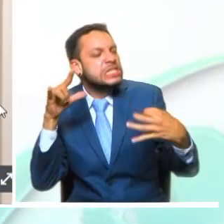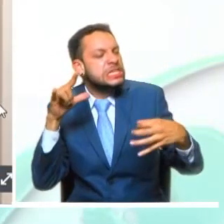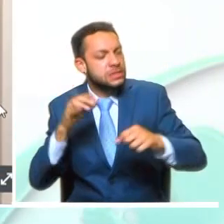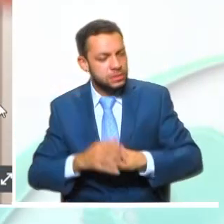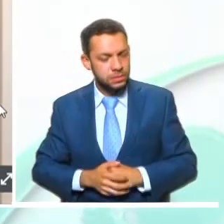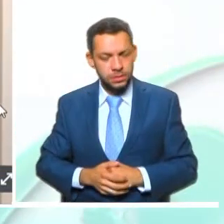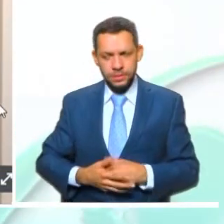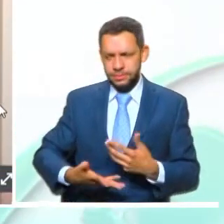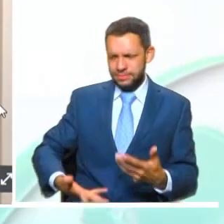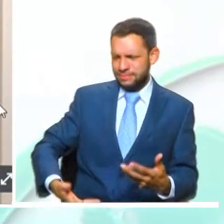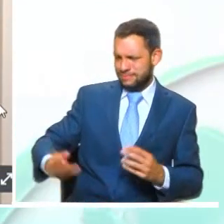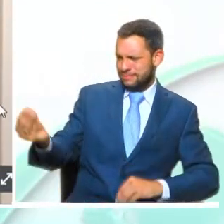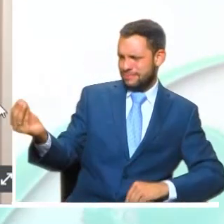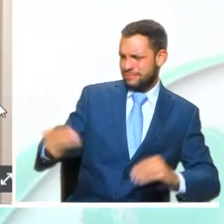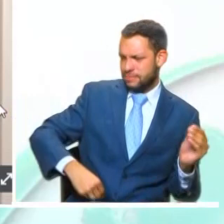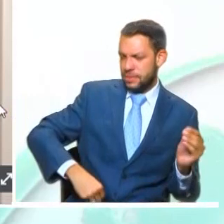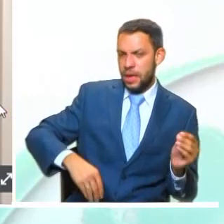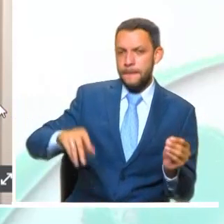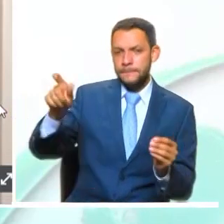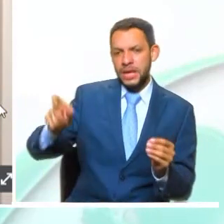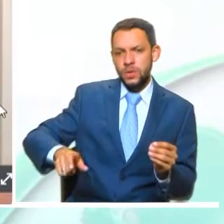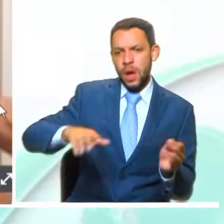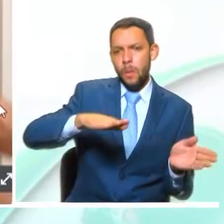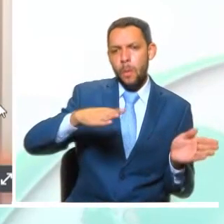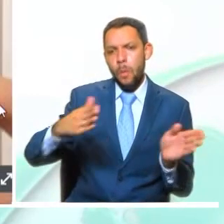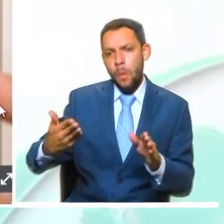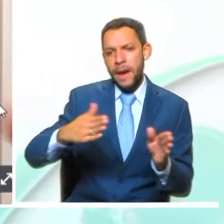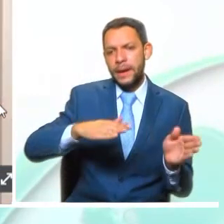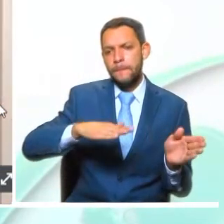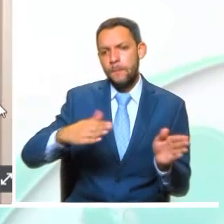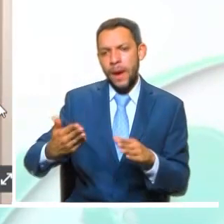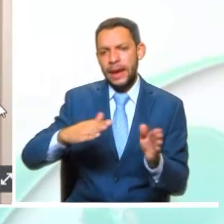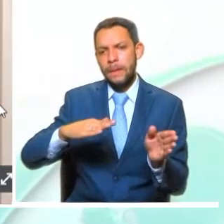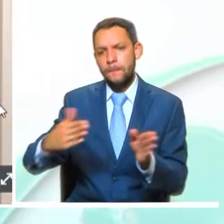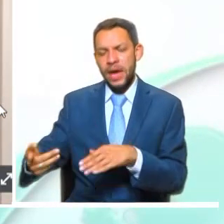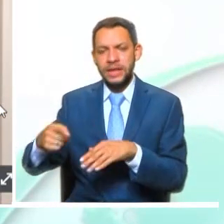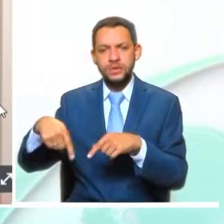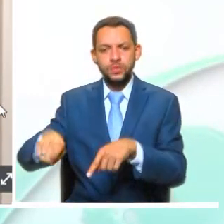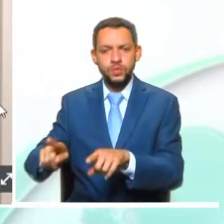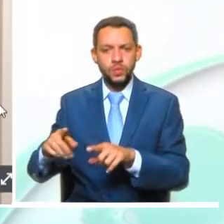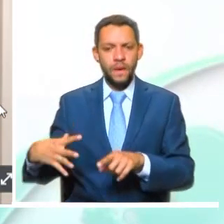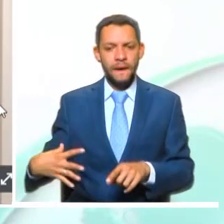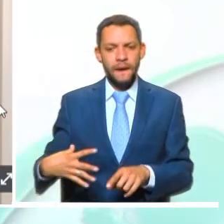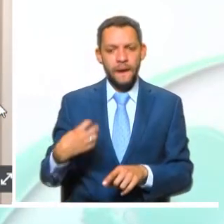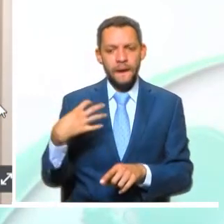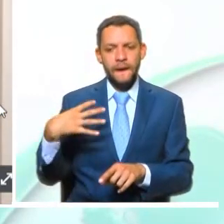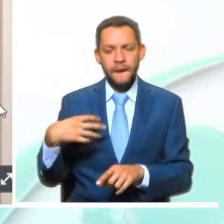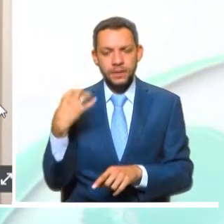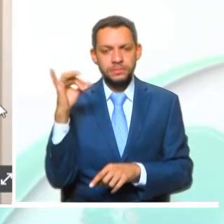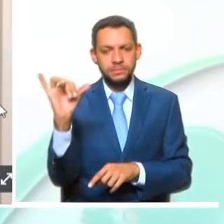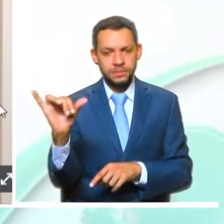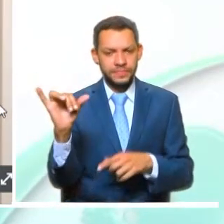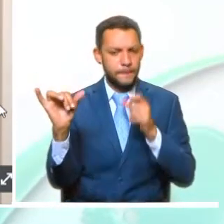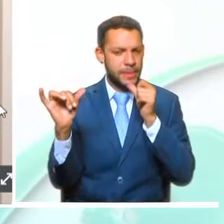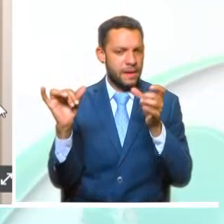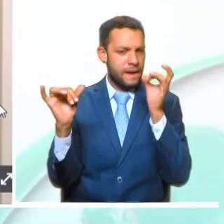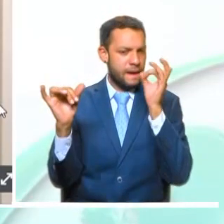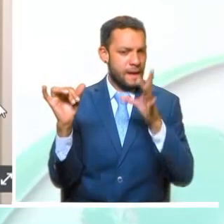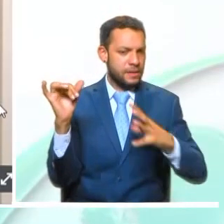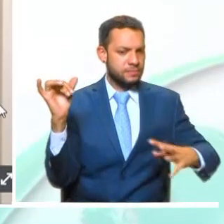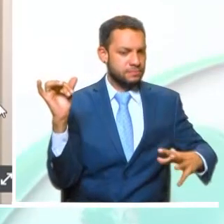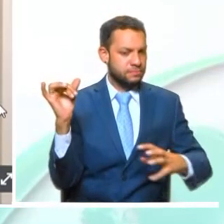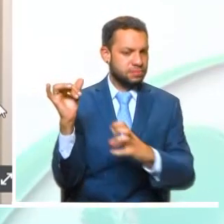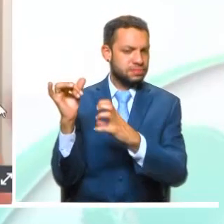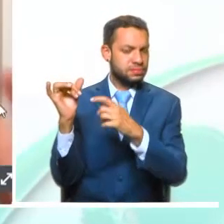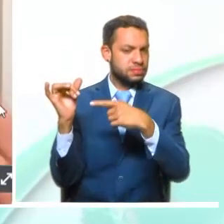y tenemos que seguir enterrando personas y independiente de la edad con cáncer están severos porque es